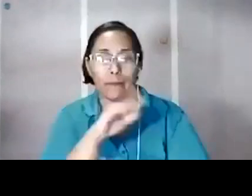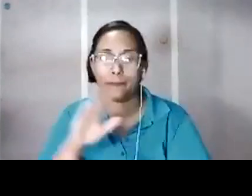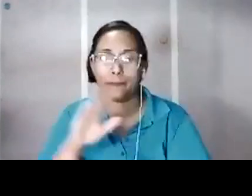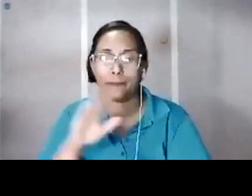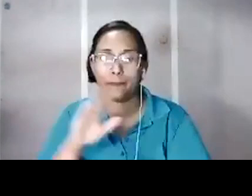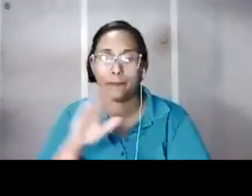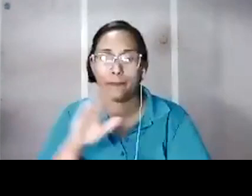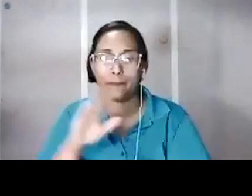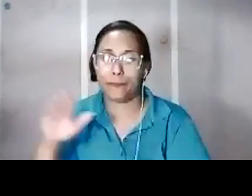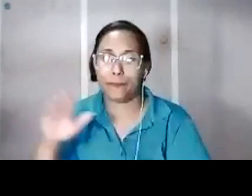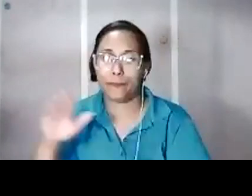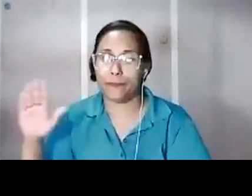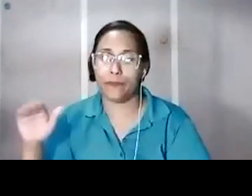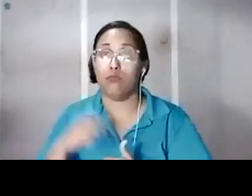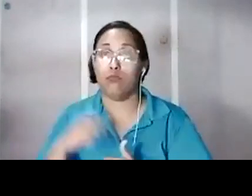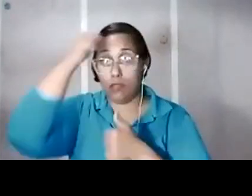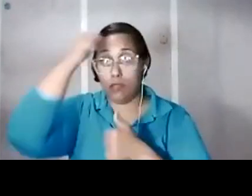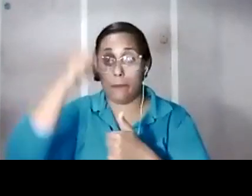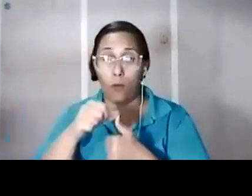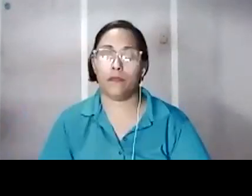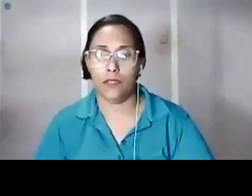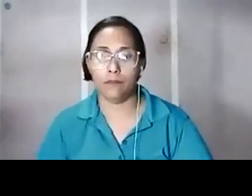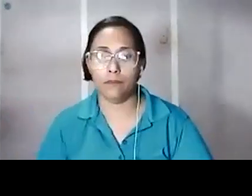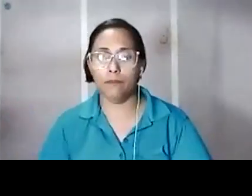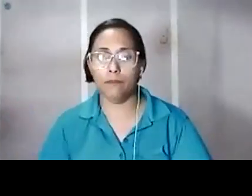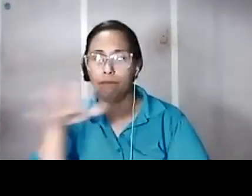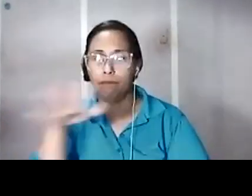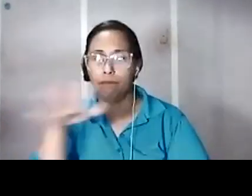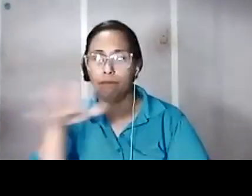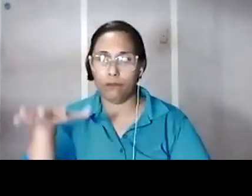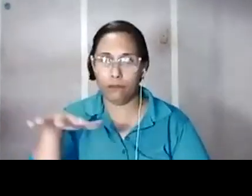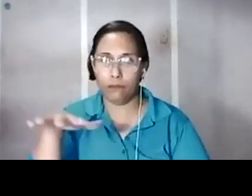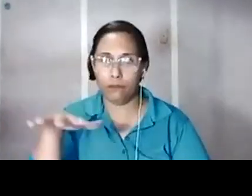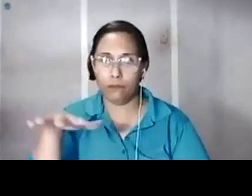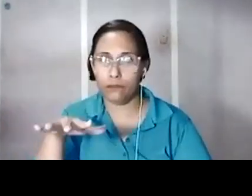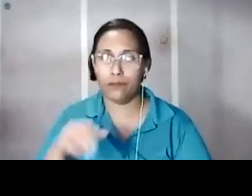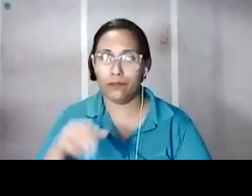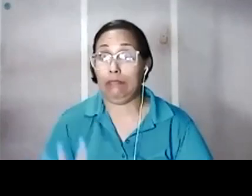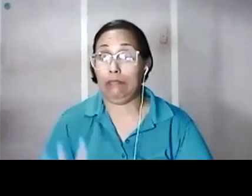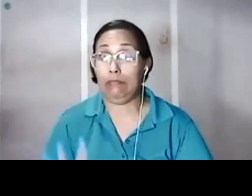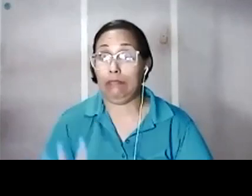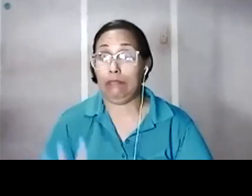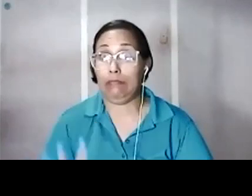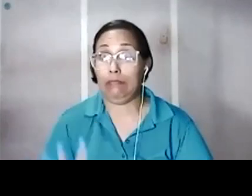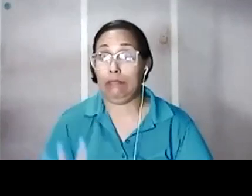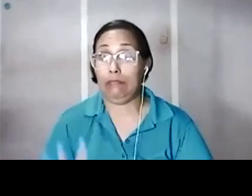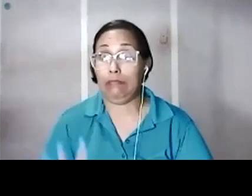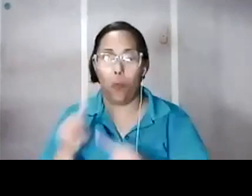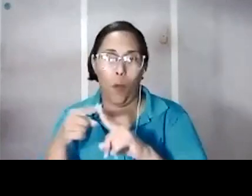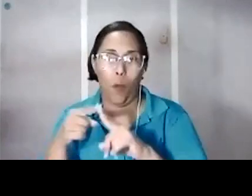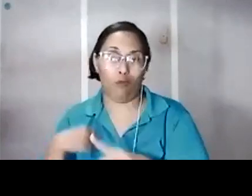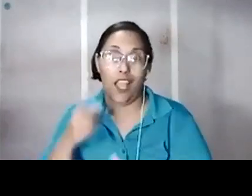había un área destinada, bueno, estoy hablando de mi época, que yo soy baby boomers,